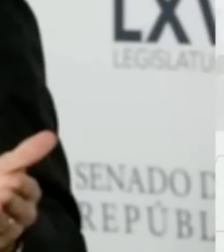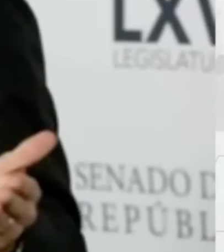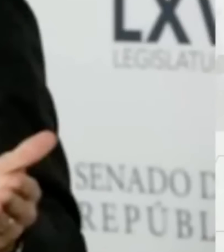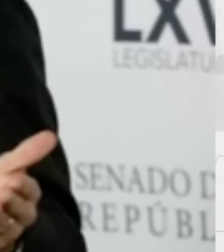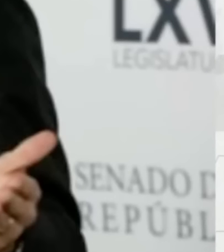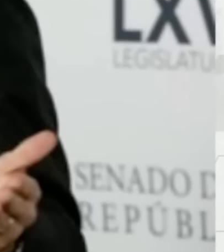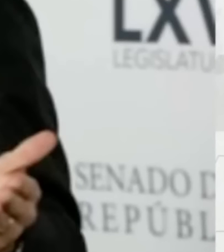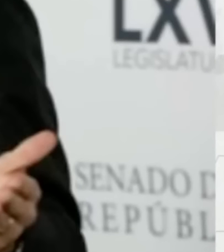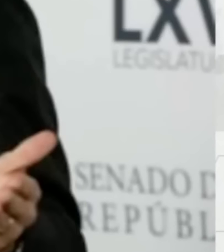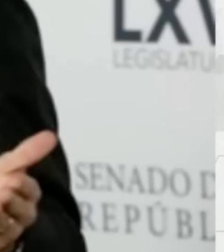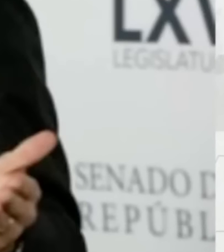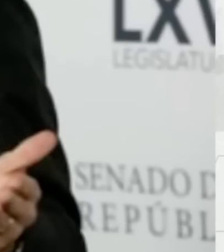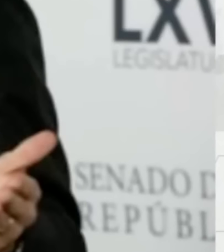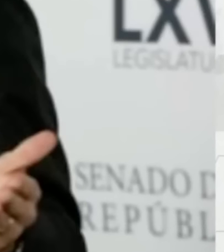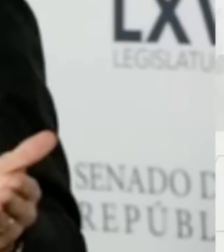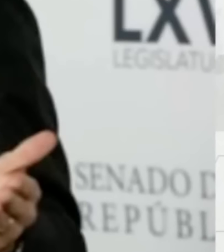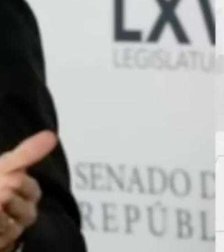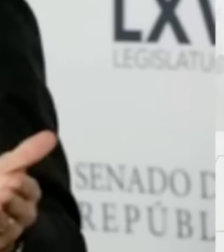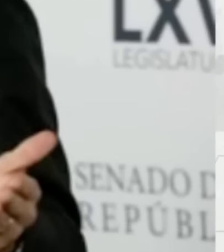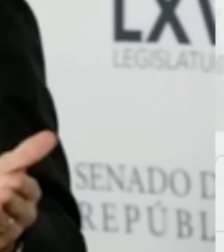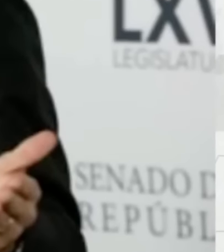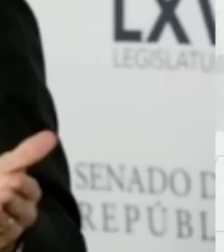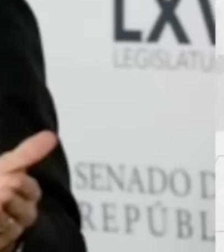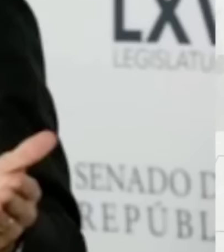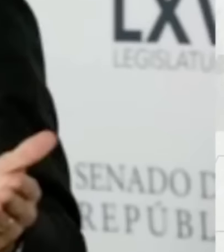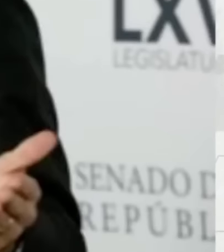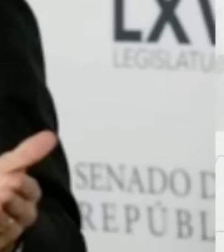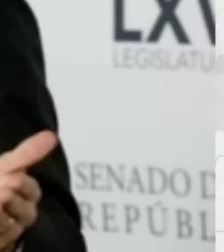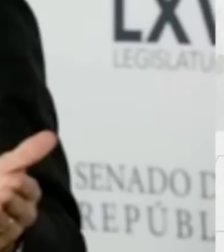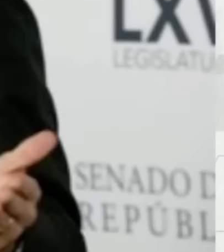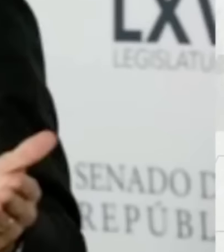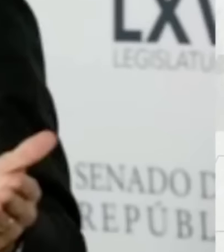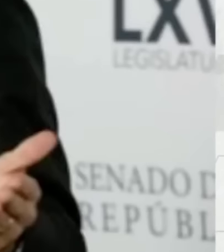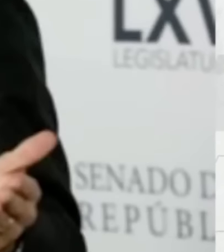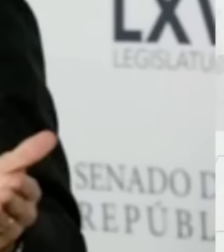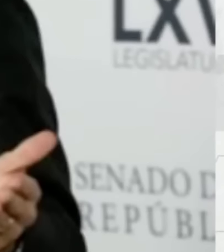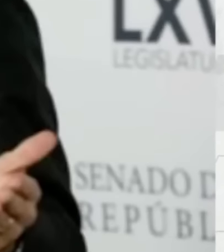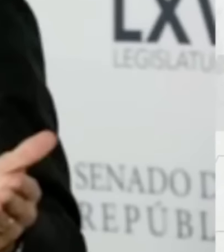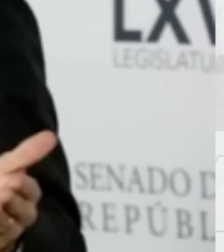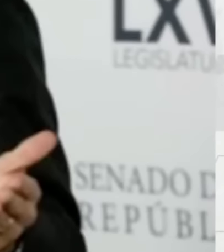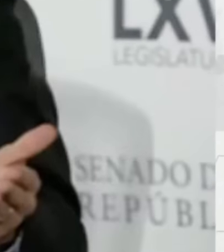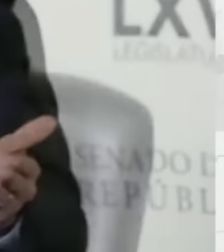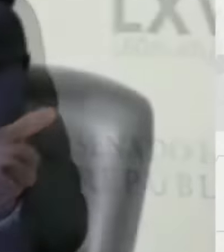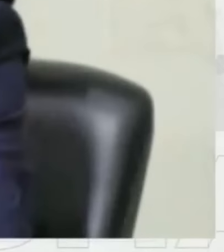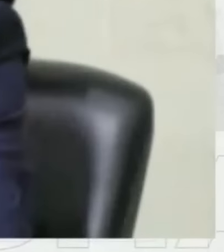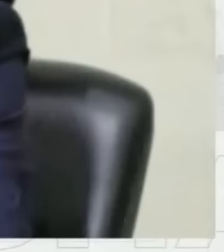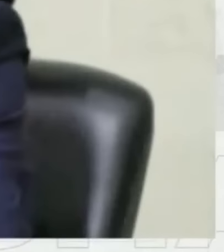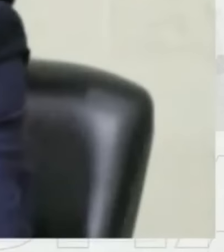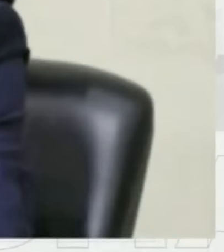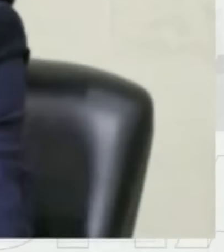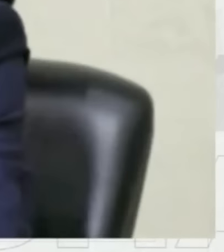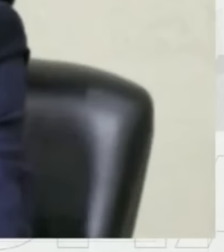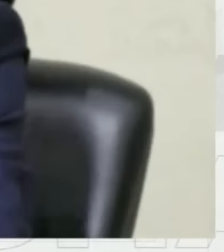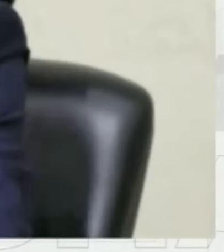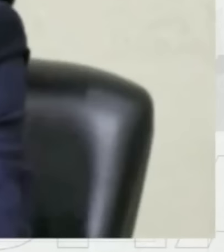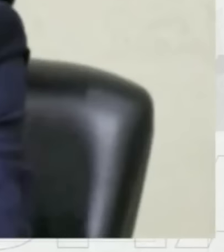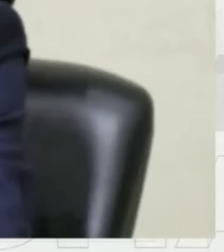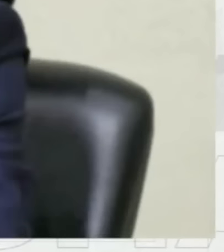Guanajuato no decir a ti o diputados para nosotros o yo no permitir tus